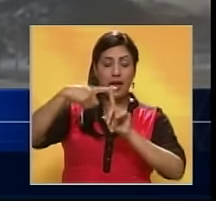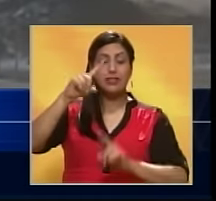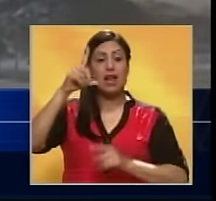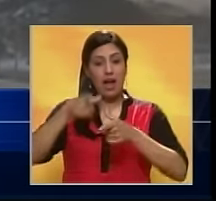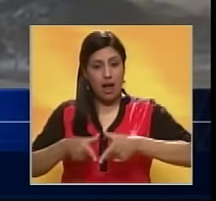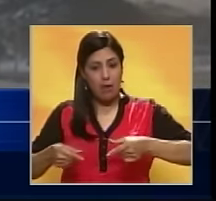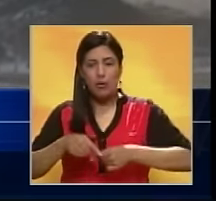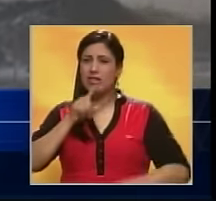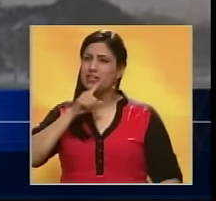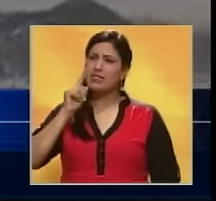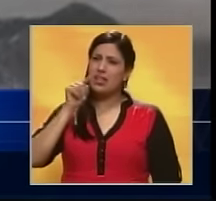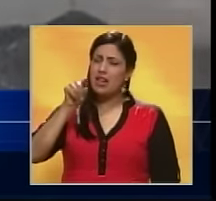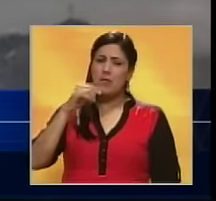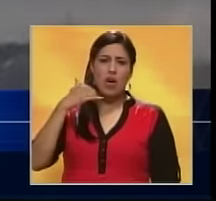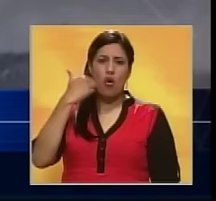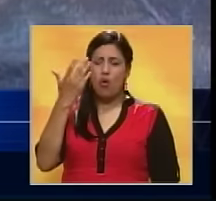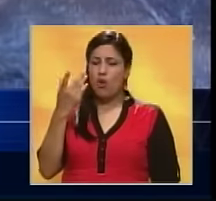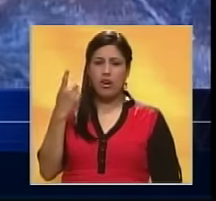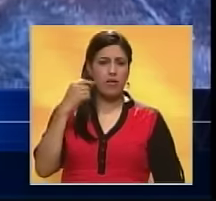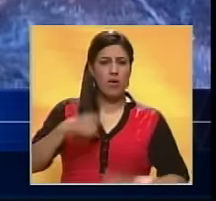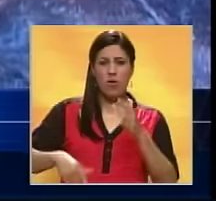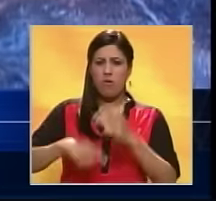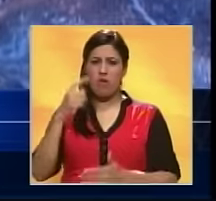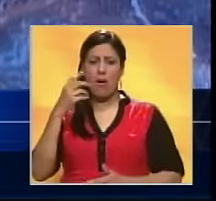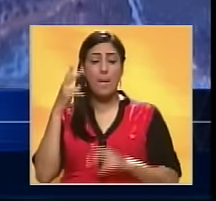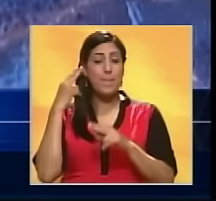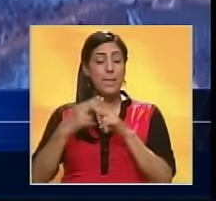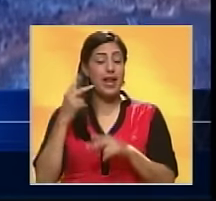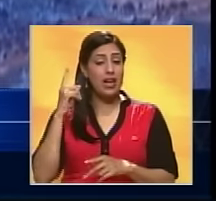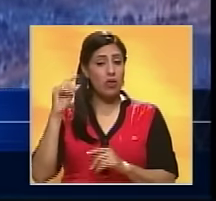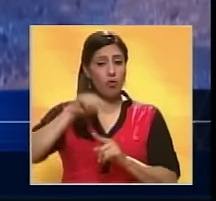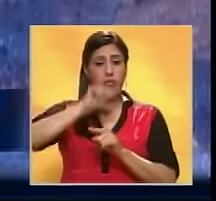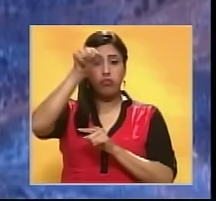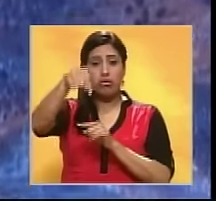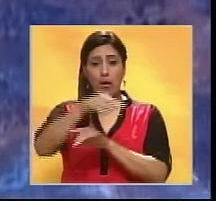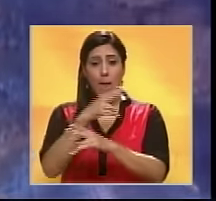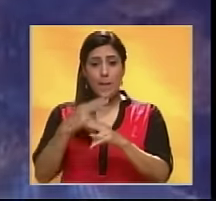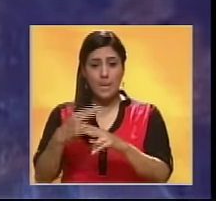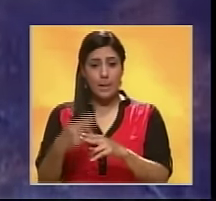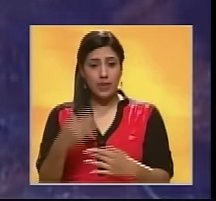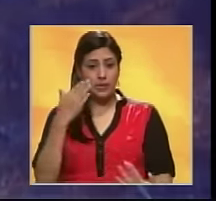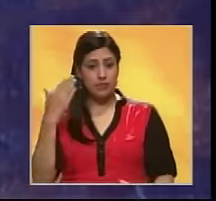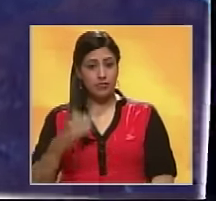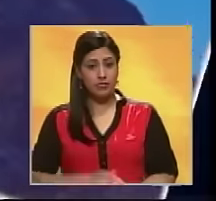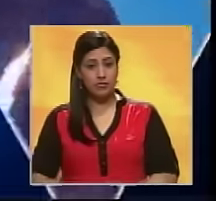Japón, calificaron el lanzamiento como extremadamente peligroso.